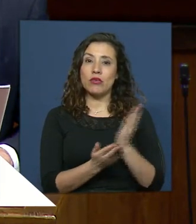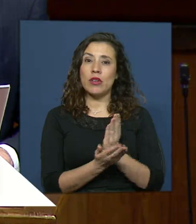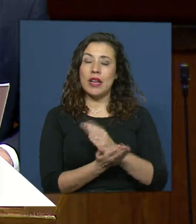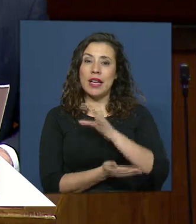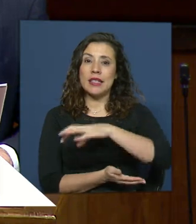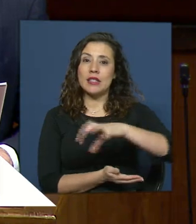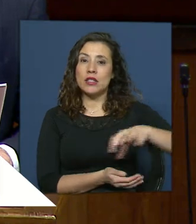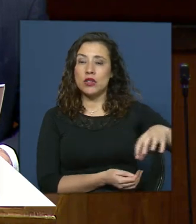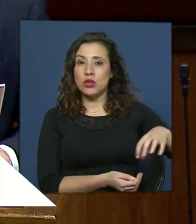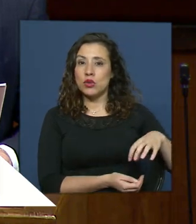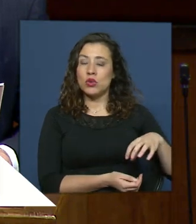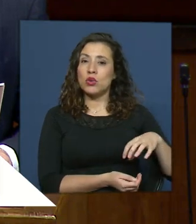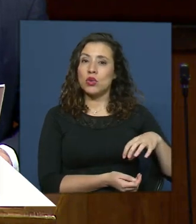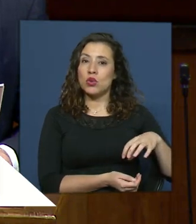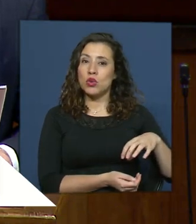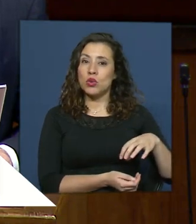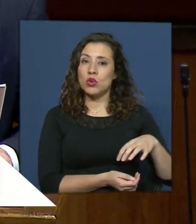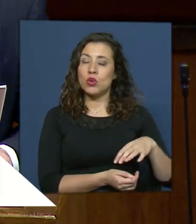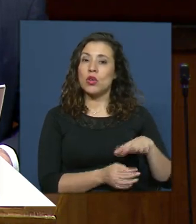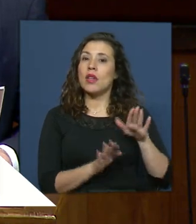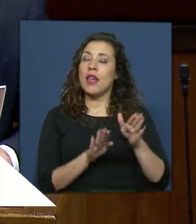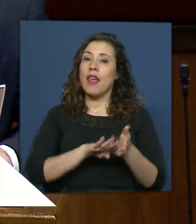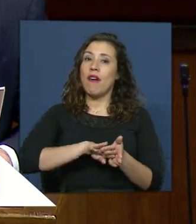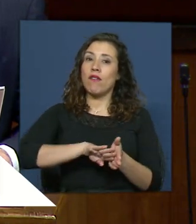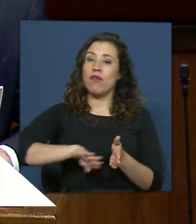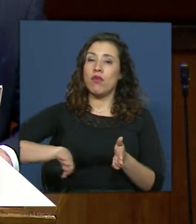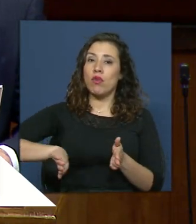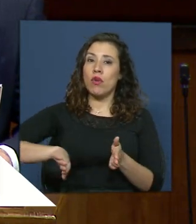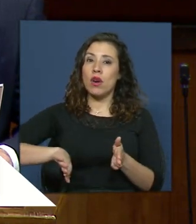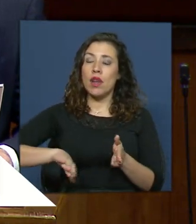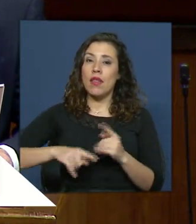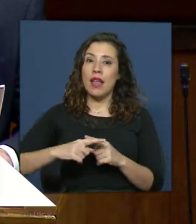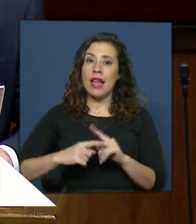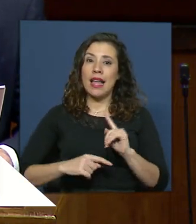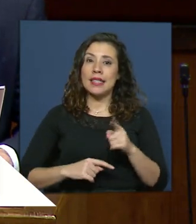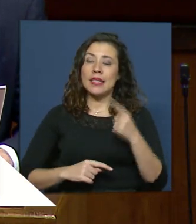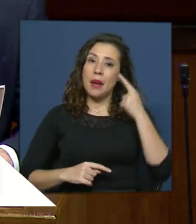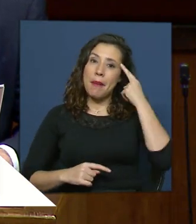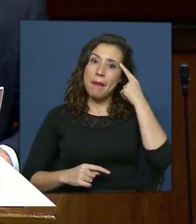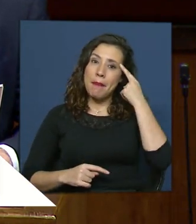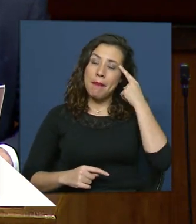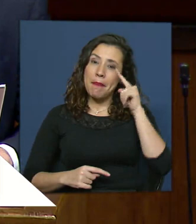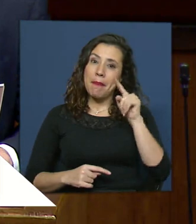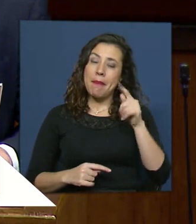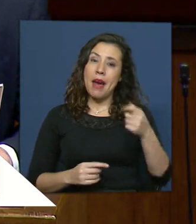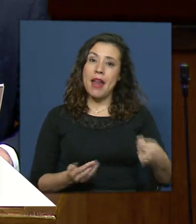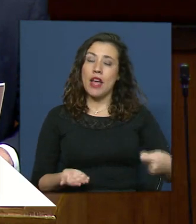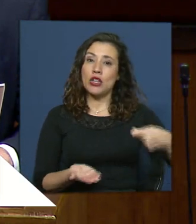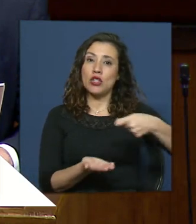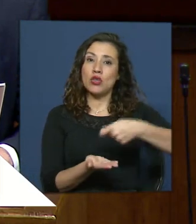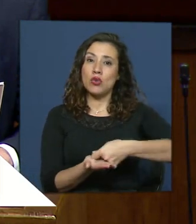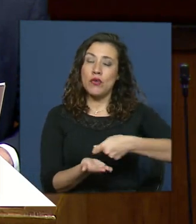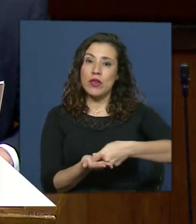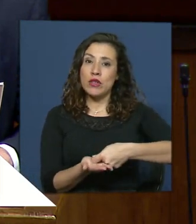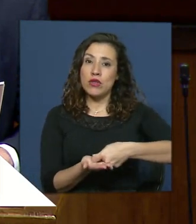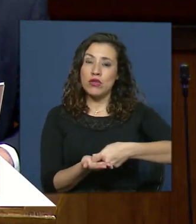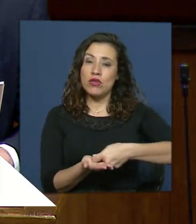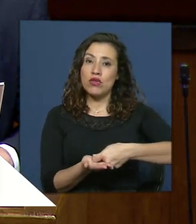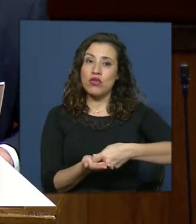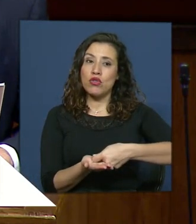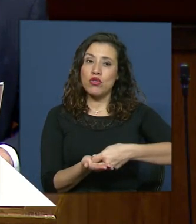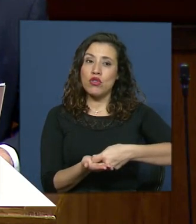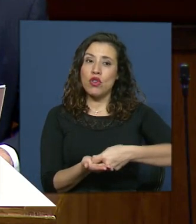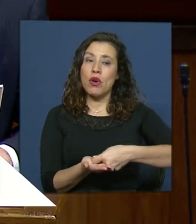establecimientos educacionales, excluyendo de los requisitos para tener la subvención a la admisión a